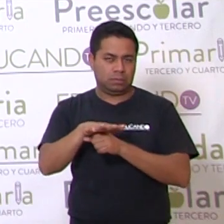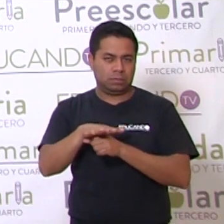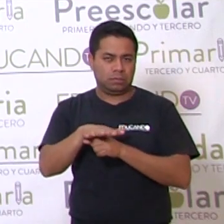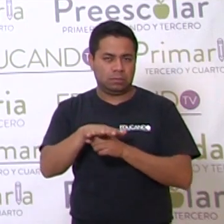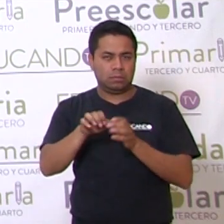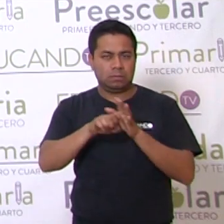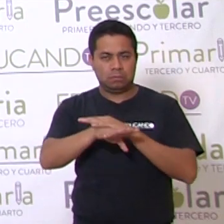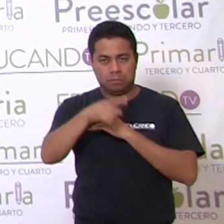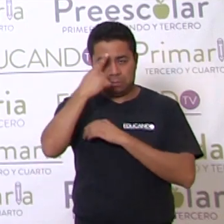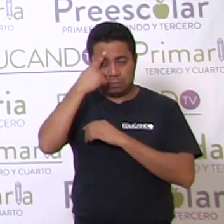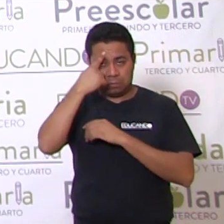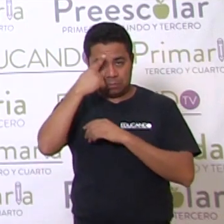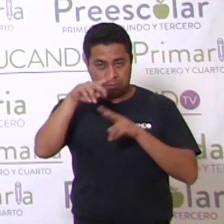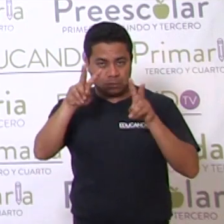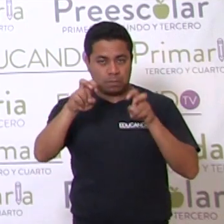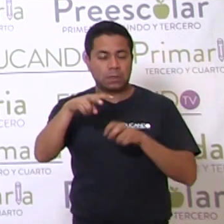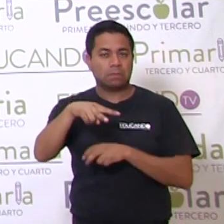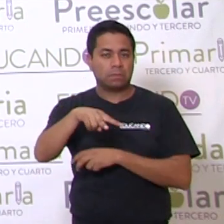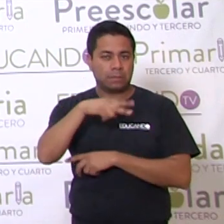los verbos, ¿bien?